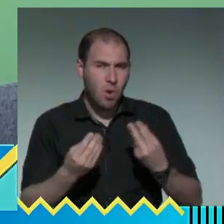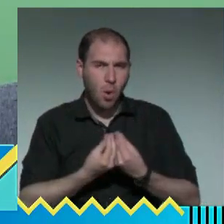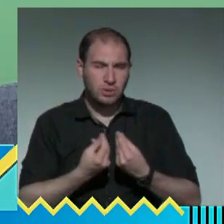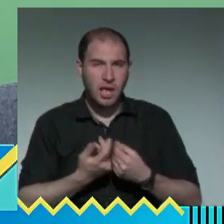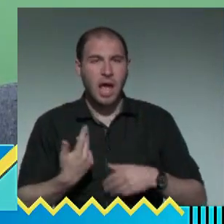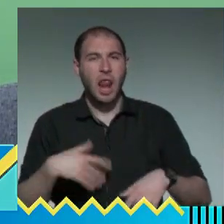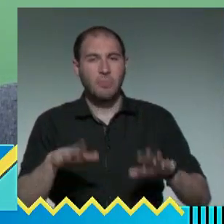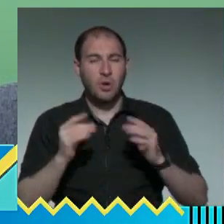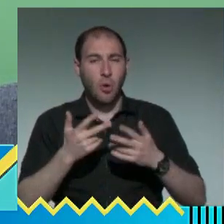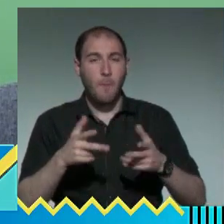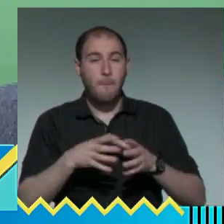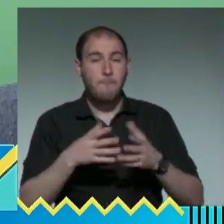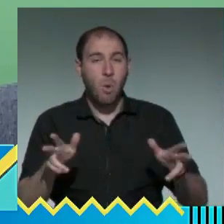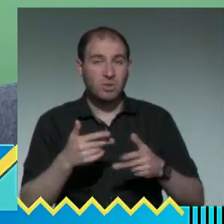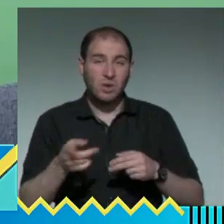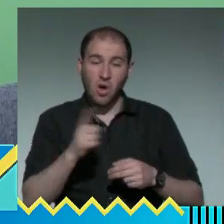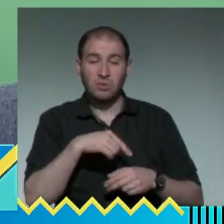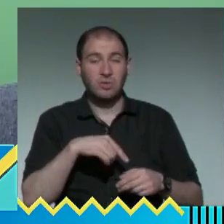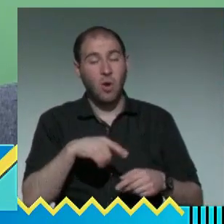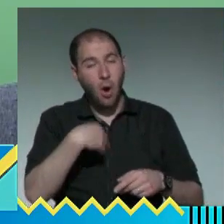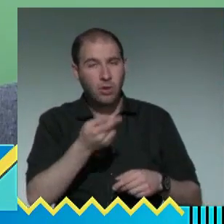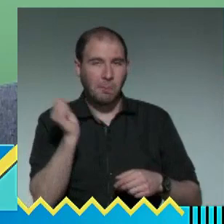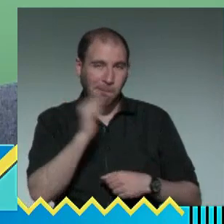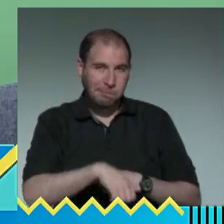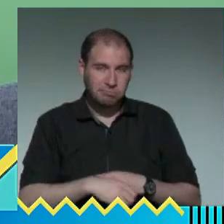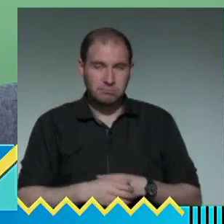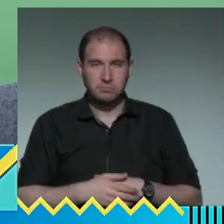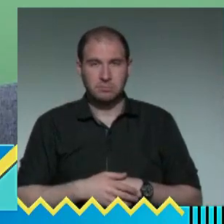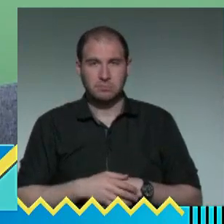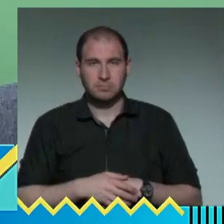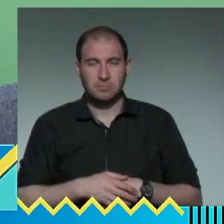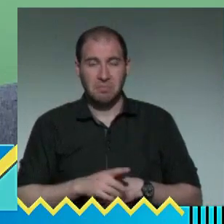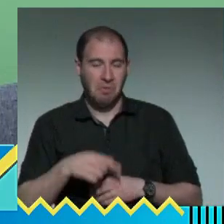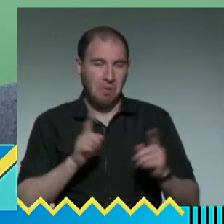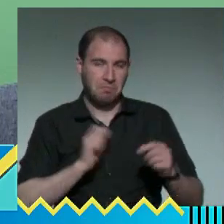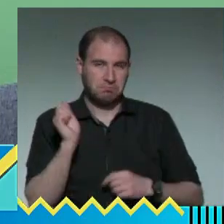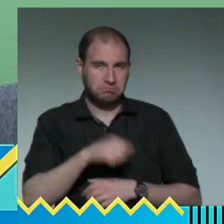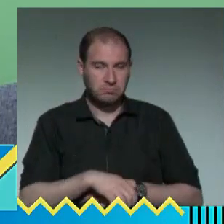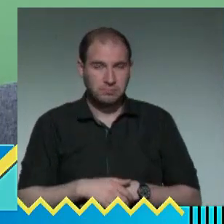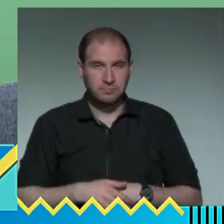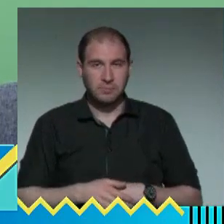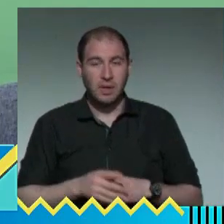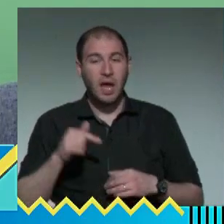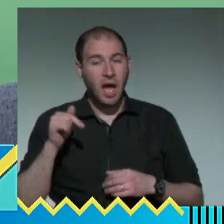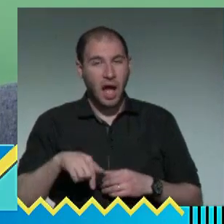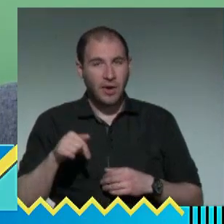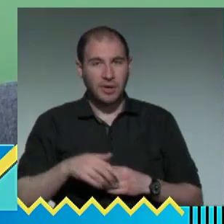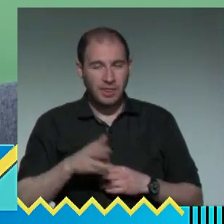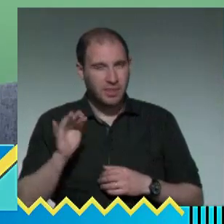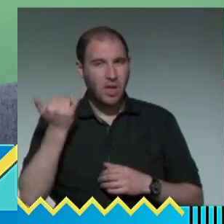vez muchos músicos de la época dejaban de lado o no le prestaban la atención que eso requiere. Y hoy por hoy se